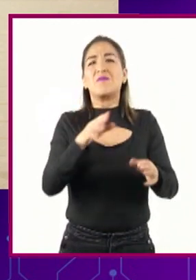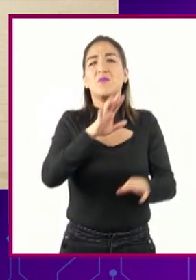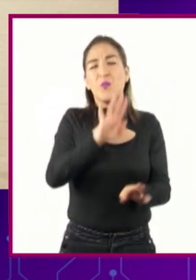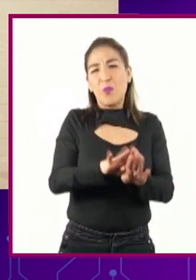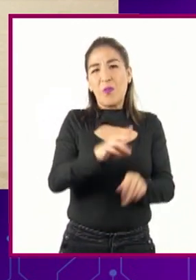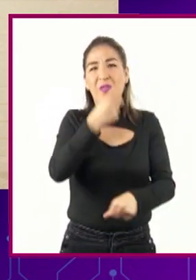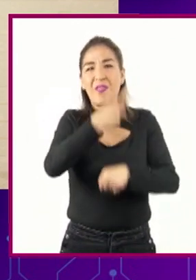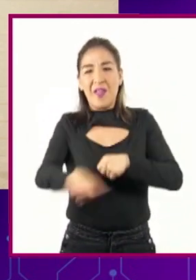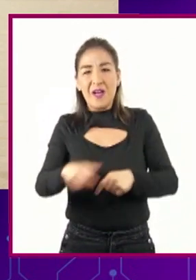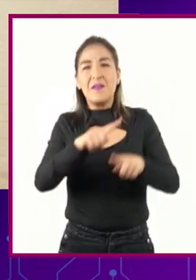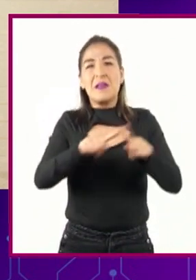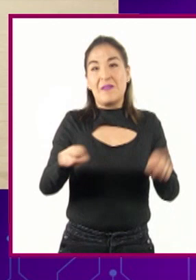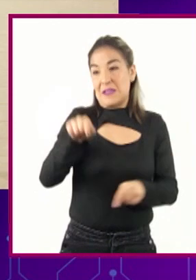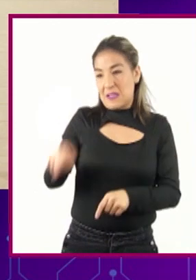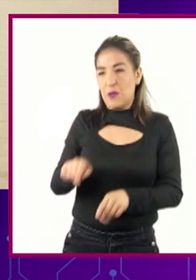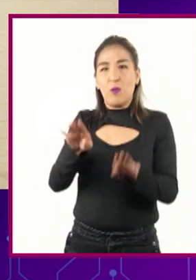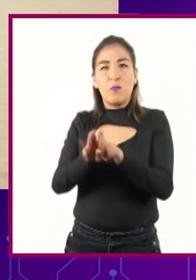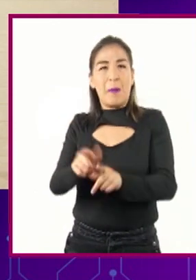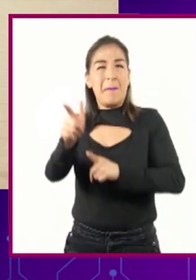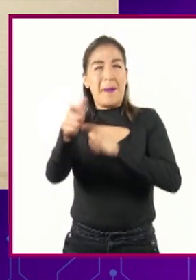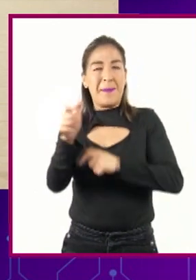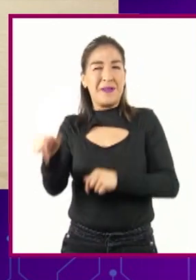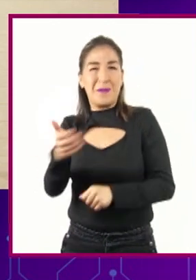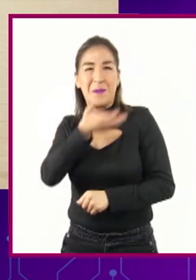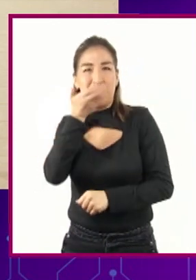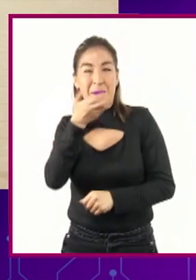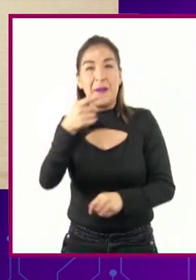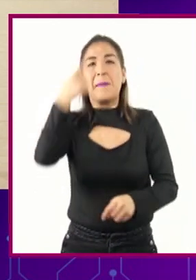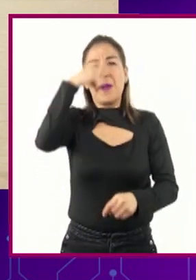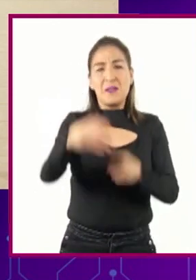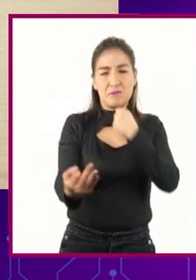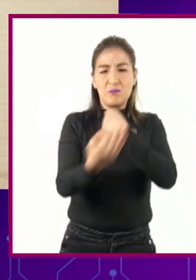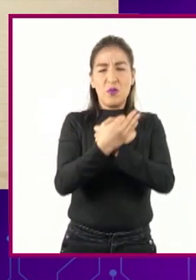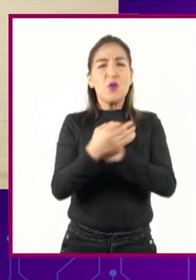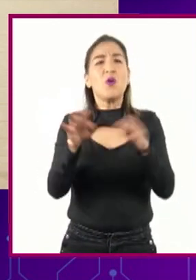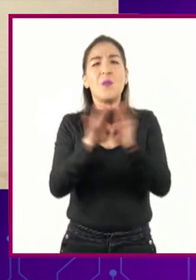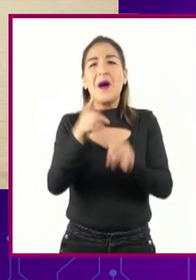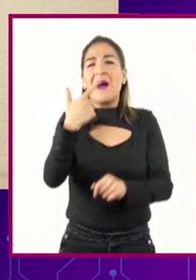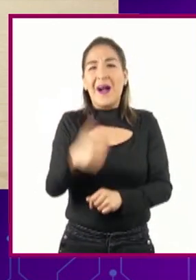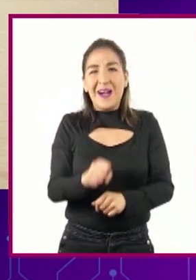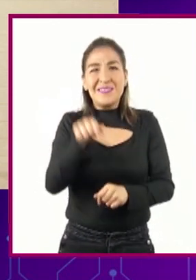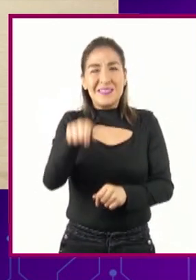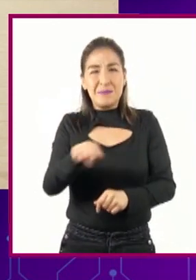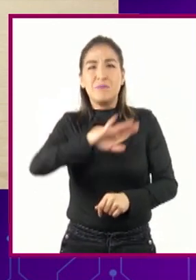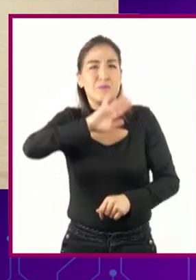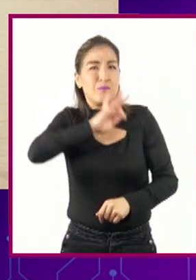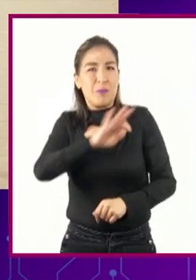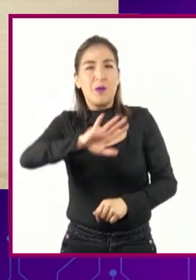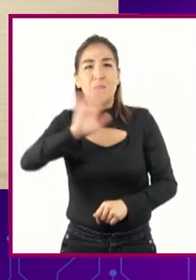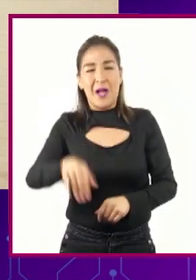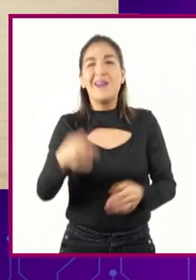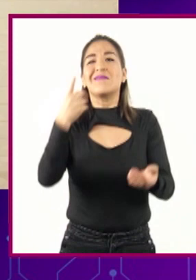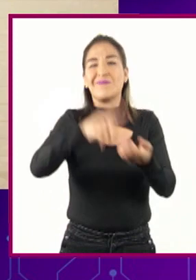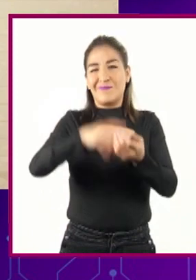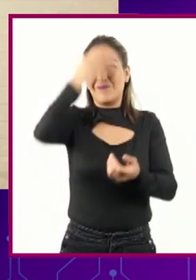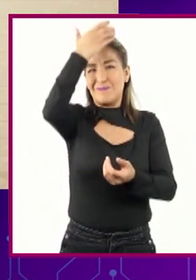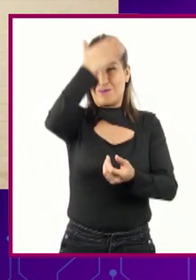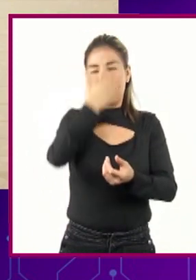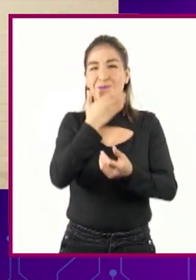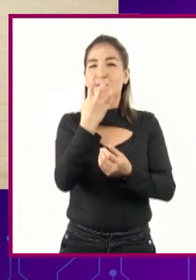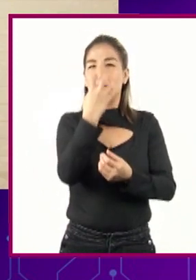distintos a los de las armas convencionales, y para protegerse de esos gases mortíferos se inventó la máscara